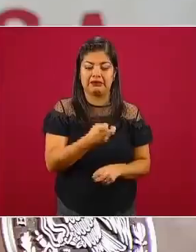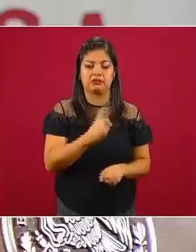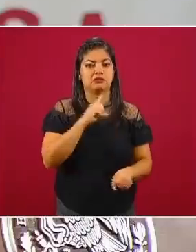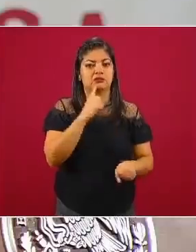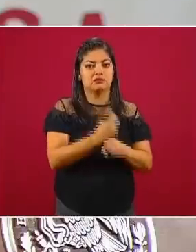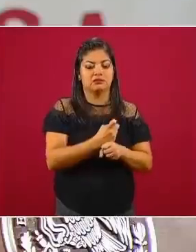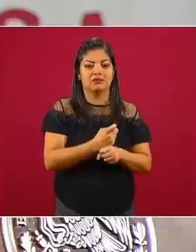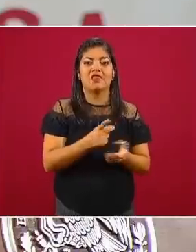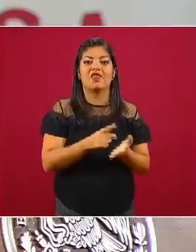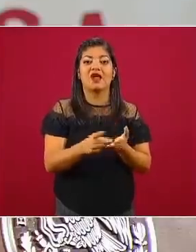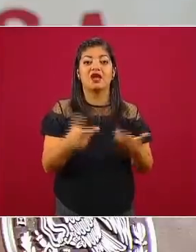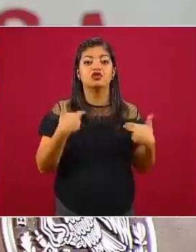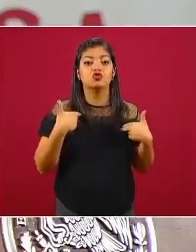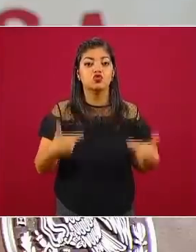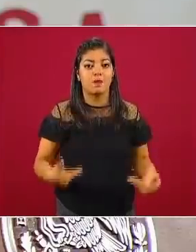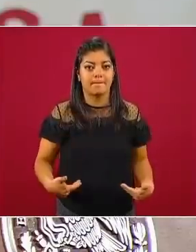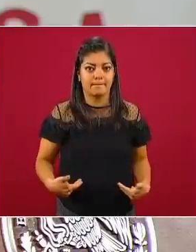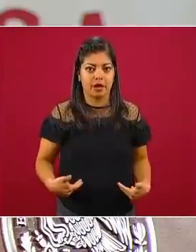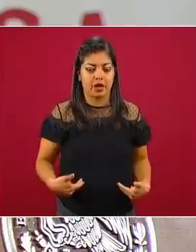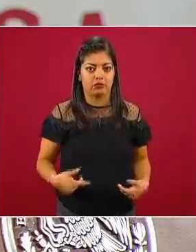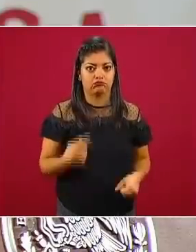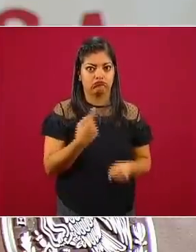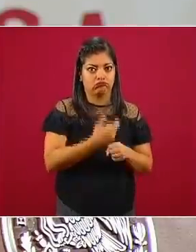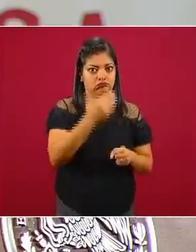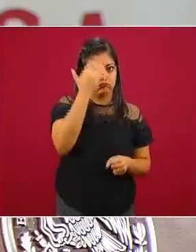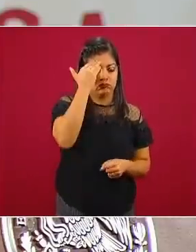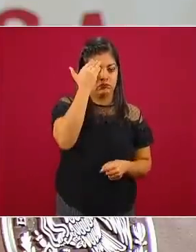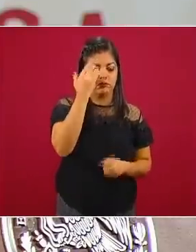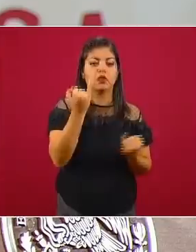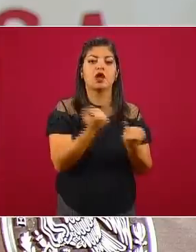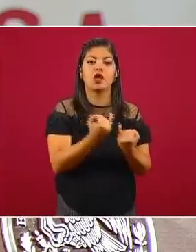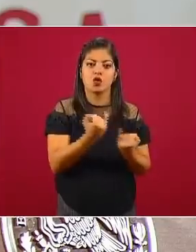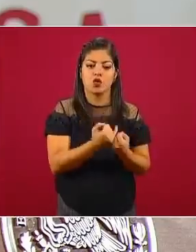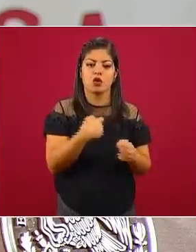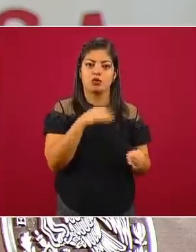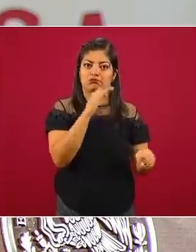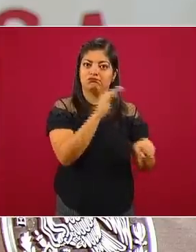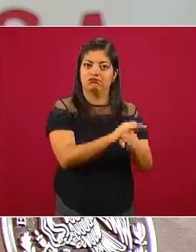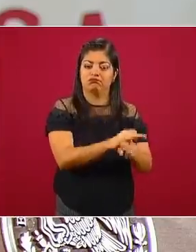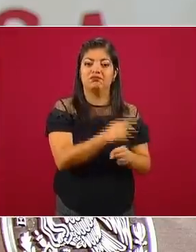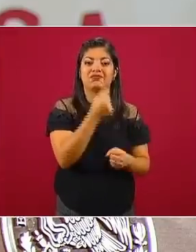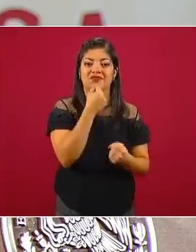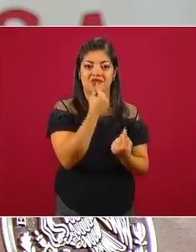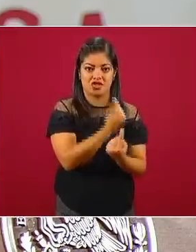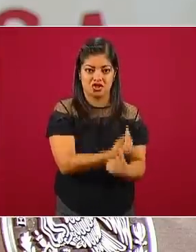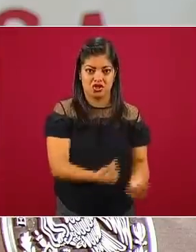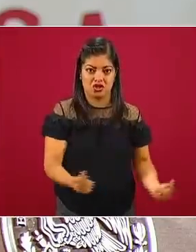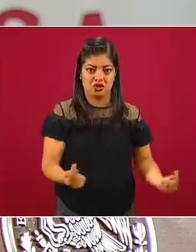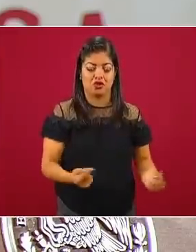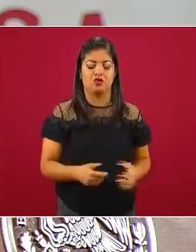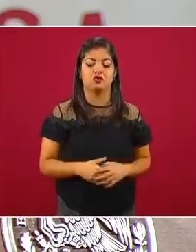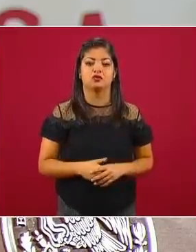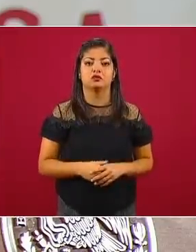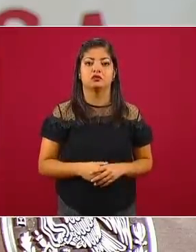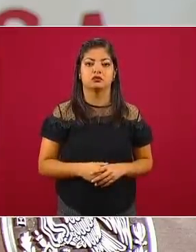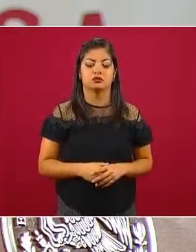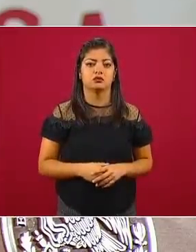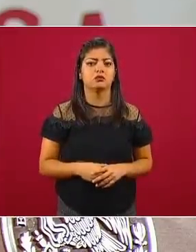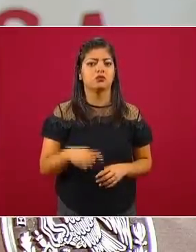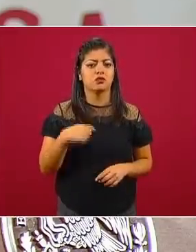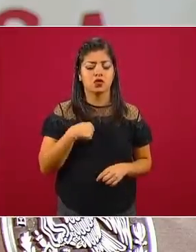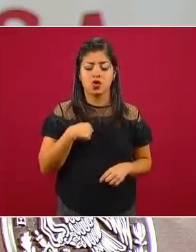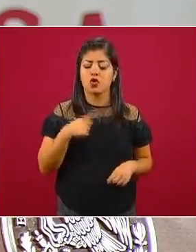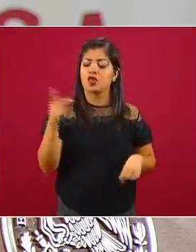de los derechos humanos, y la protección a niñas y a niños. Y estoy todos